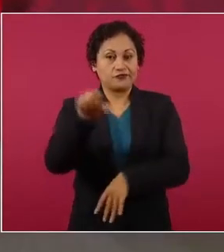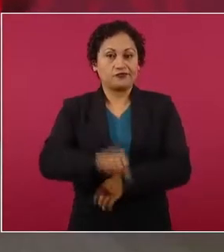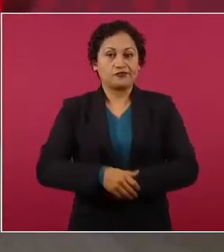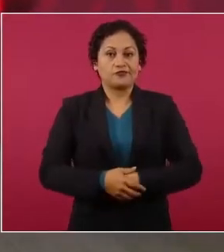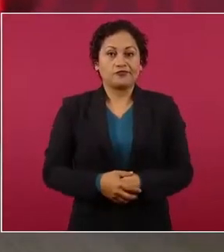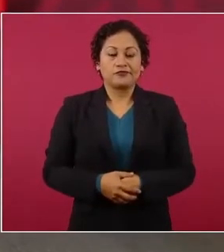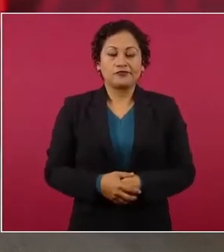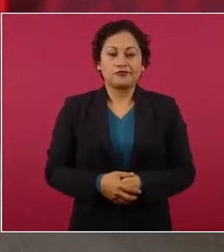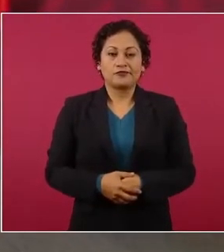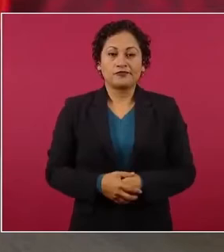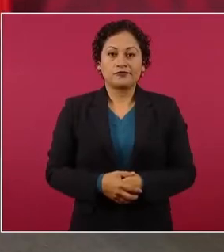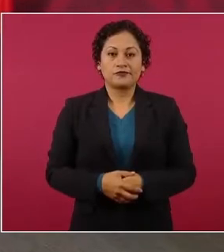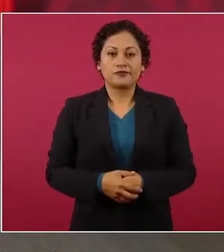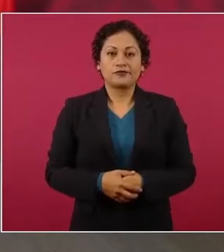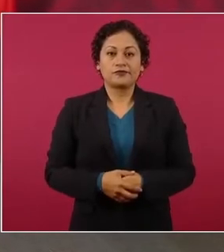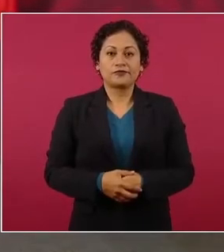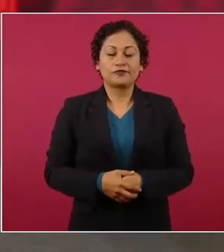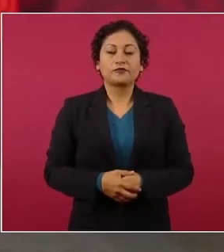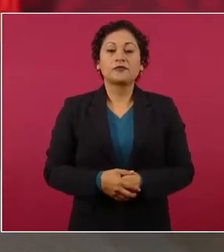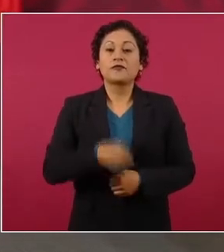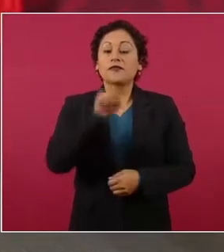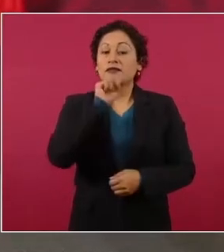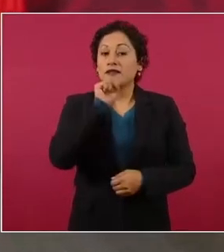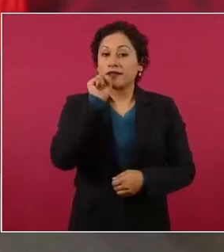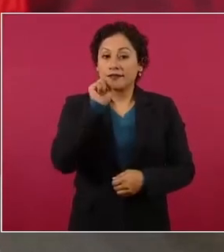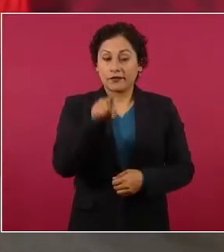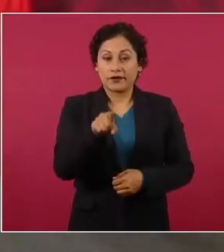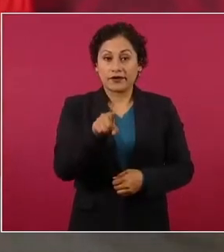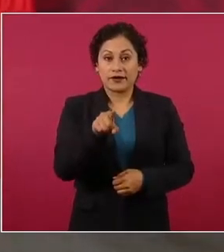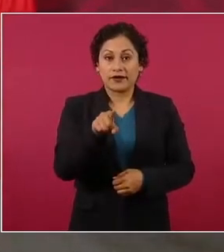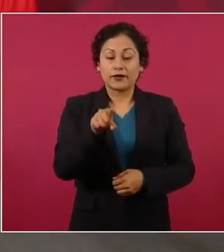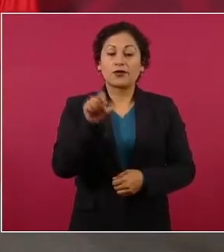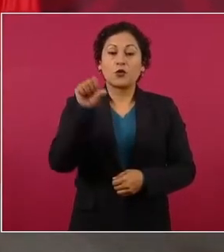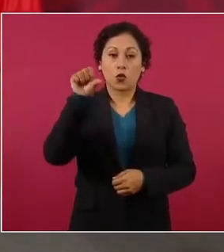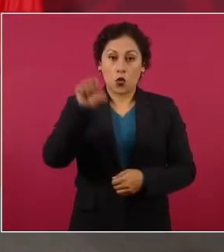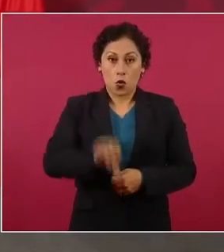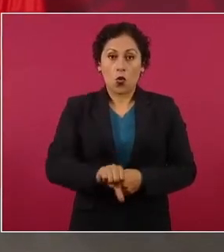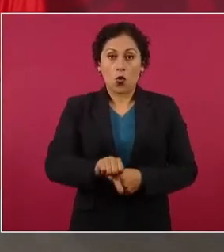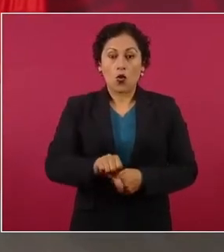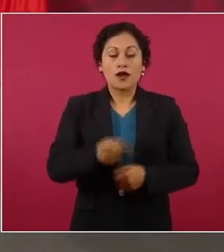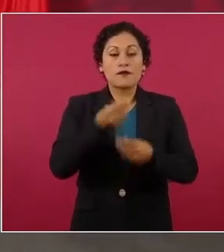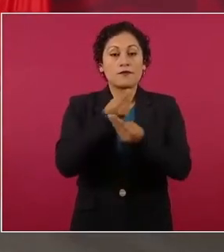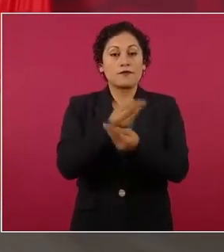y se va a dar a conocer